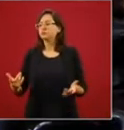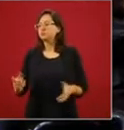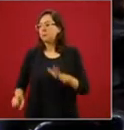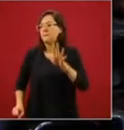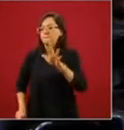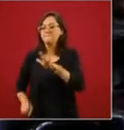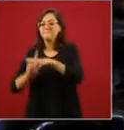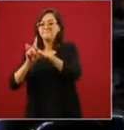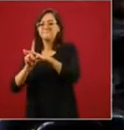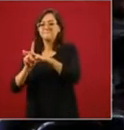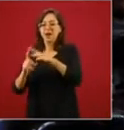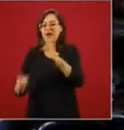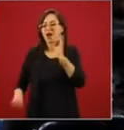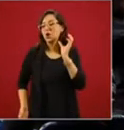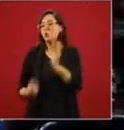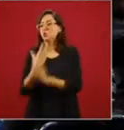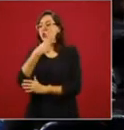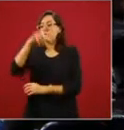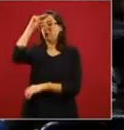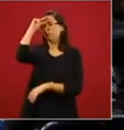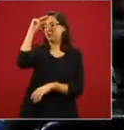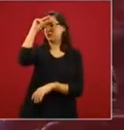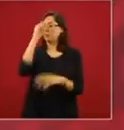escritores, la nueva intelectualidad.